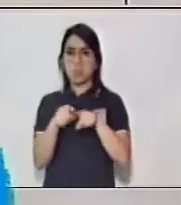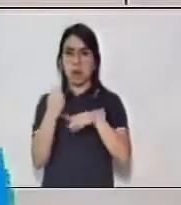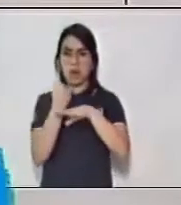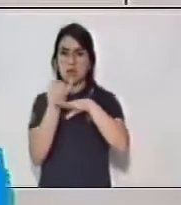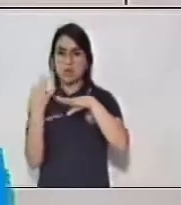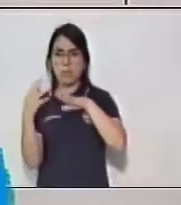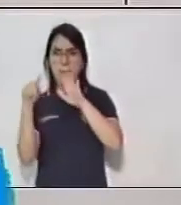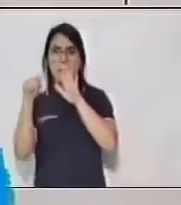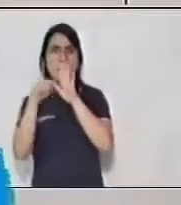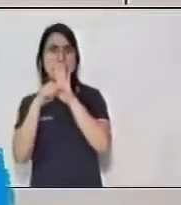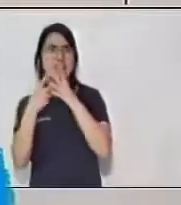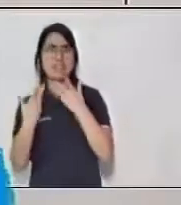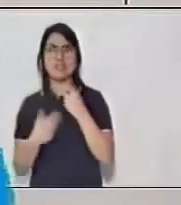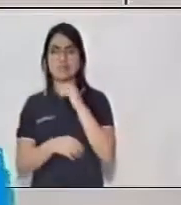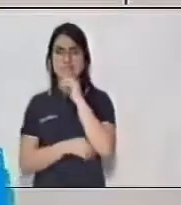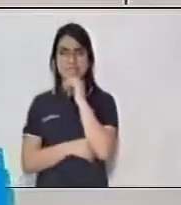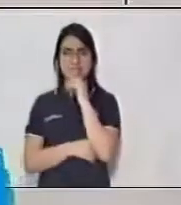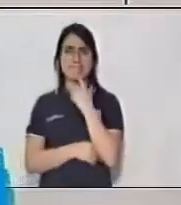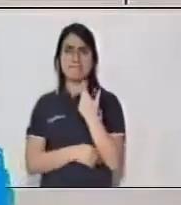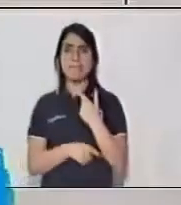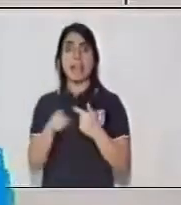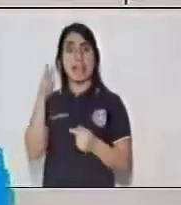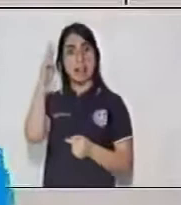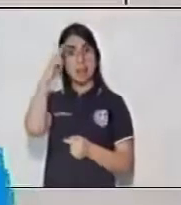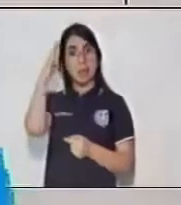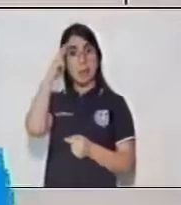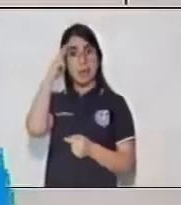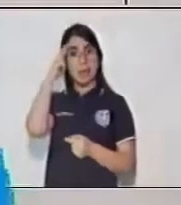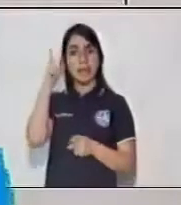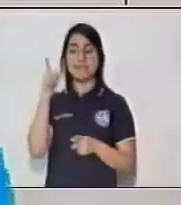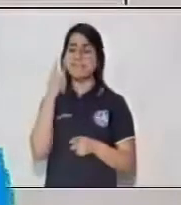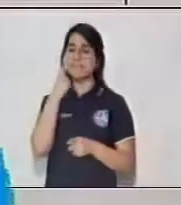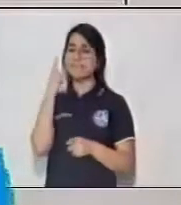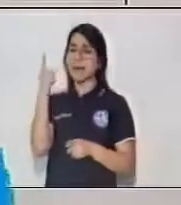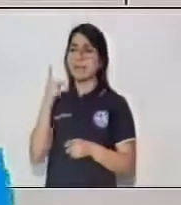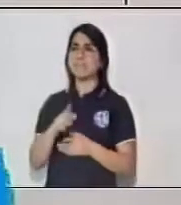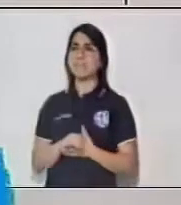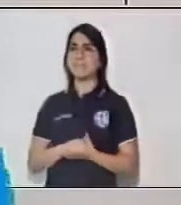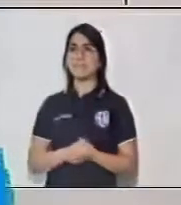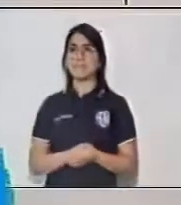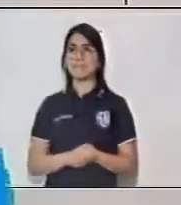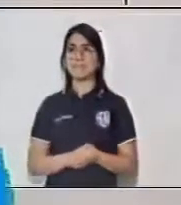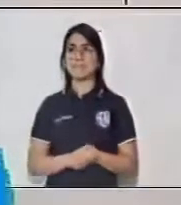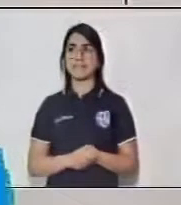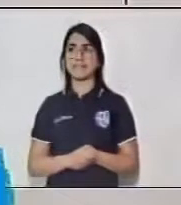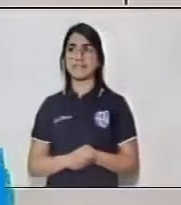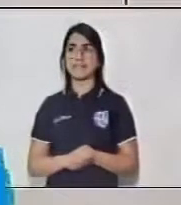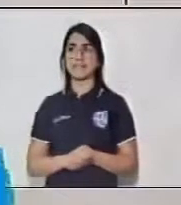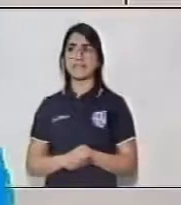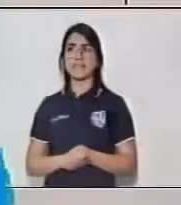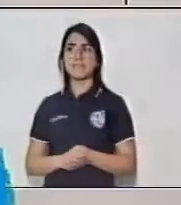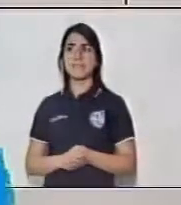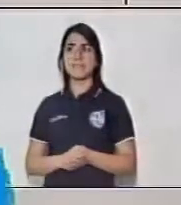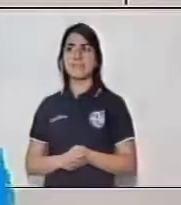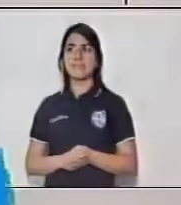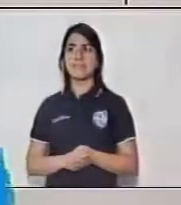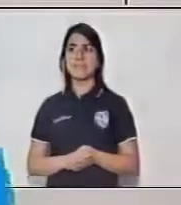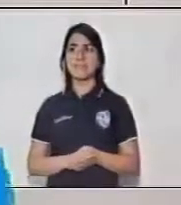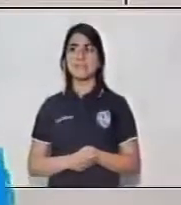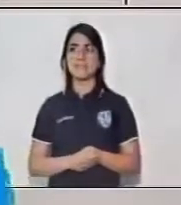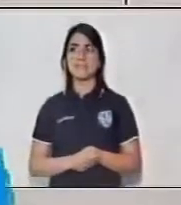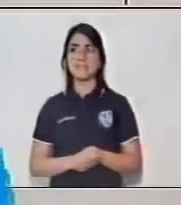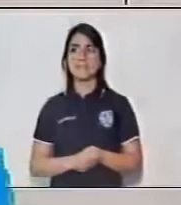representar esta fracción como número y exponente. ¿Cómo vamos a hacer eso? Vamos a